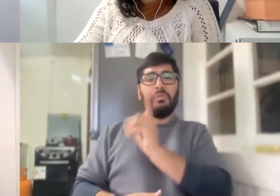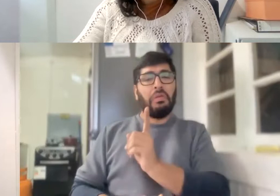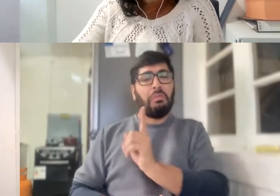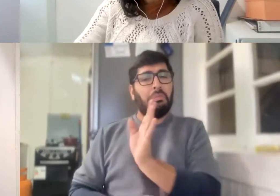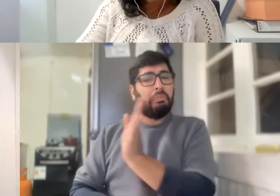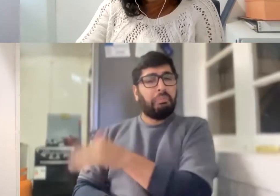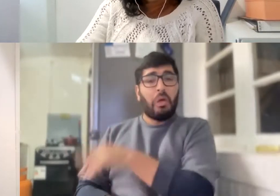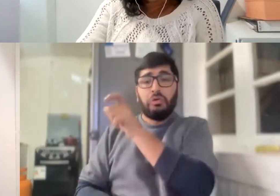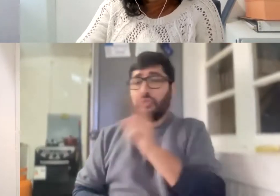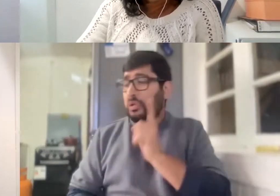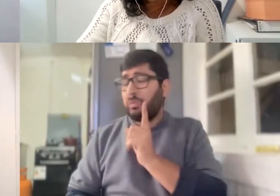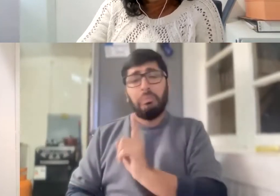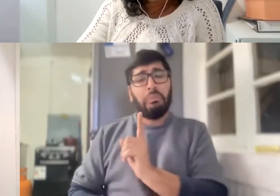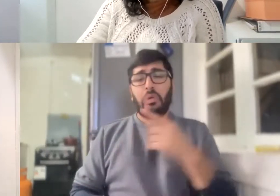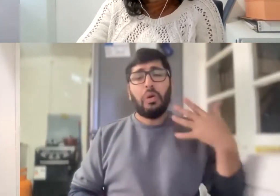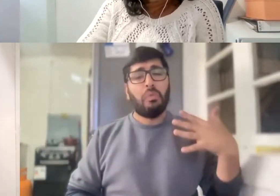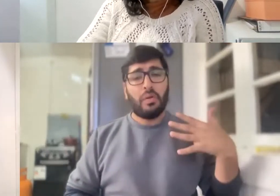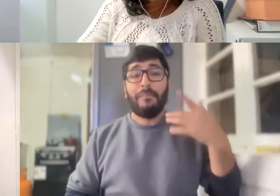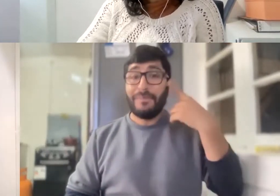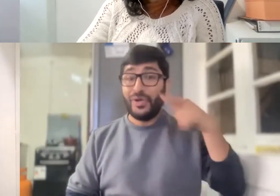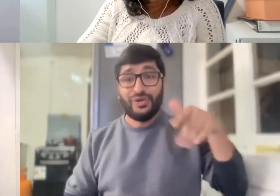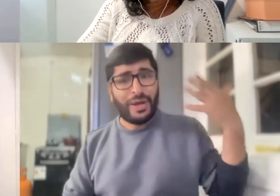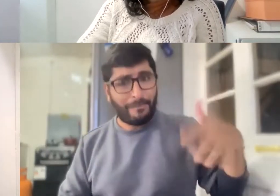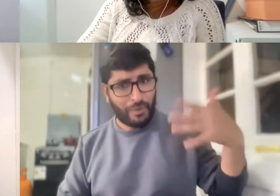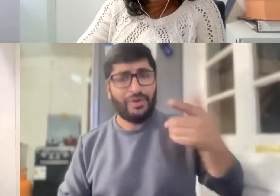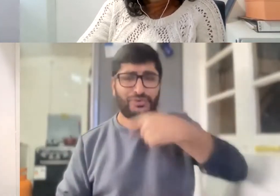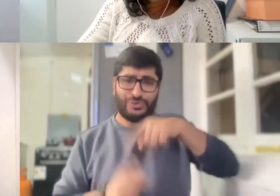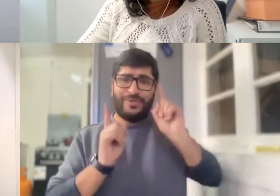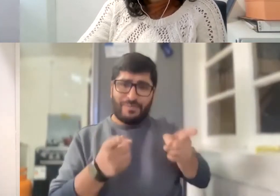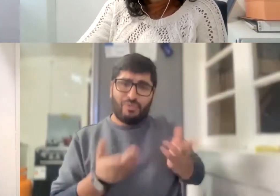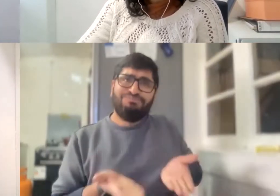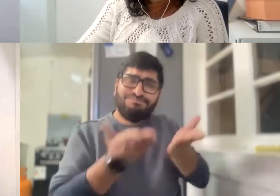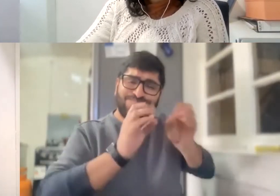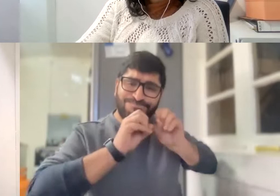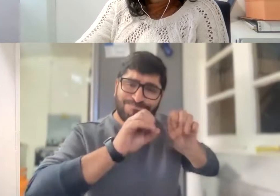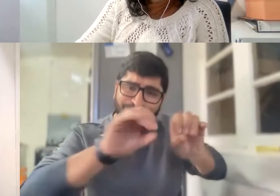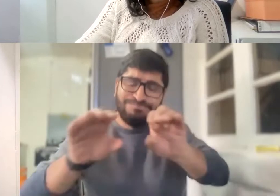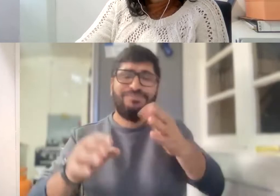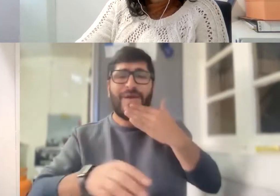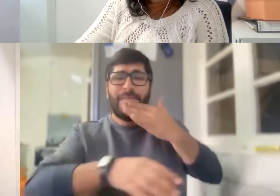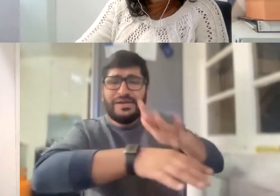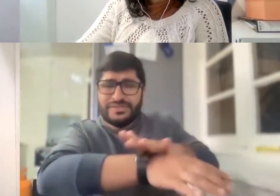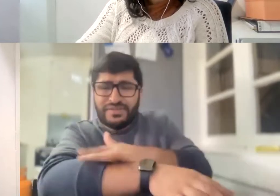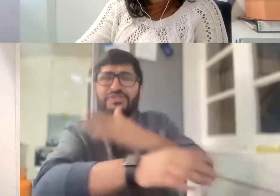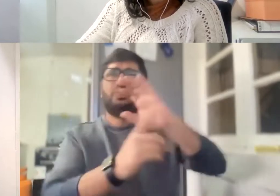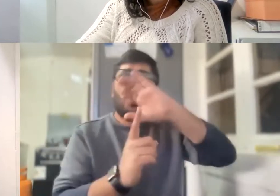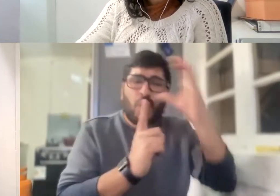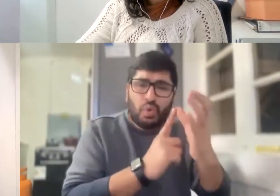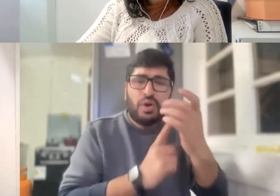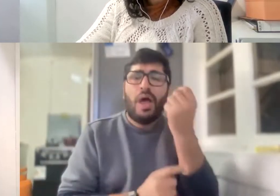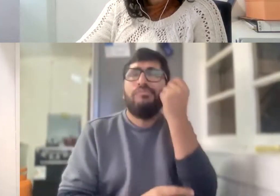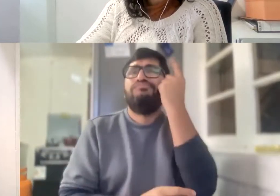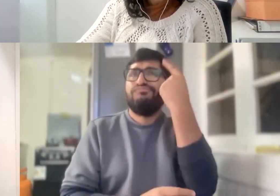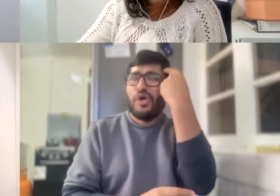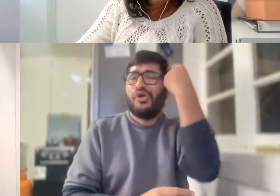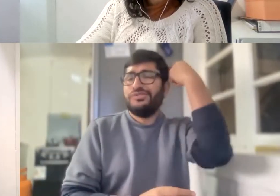dice, en general, en un contexto de empresa, como organización, ha costado el tema de